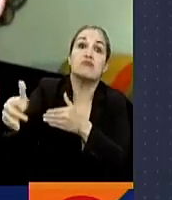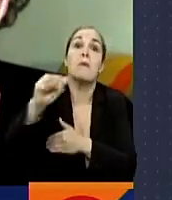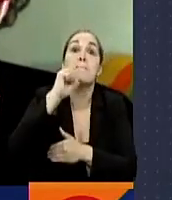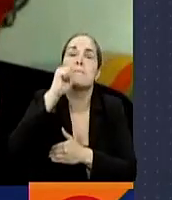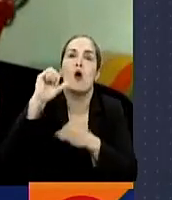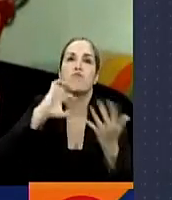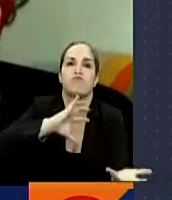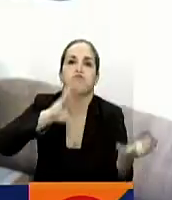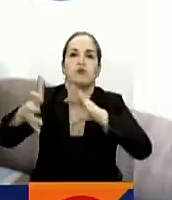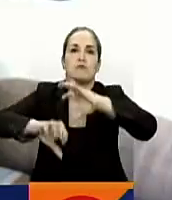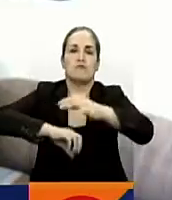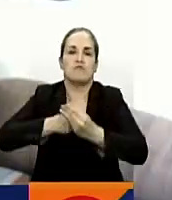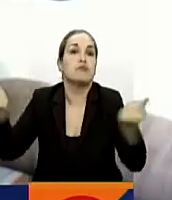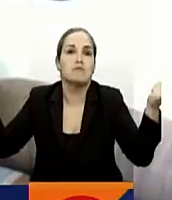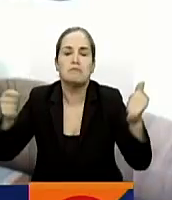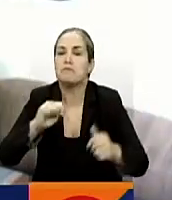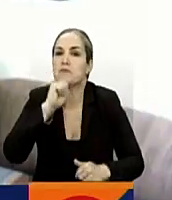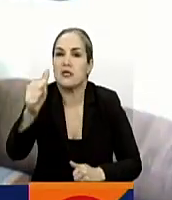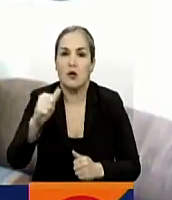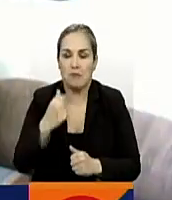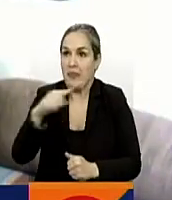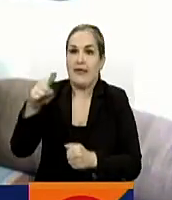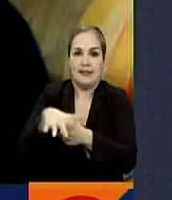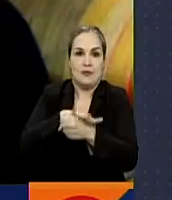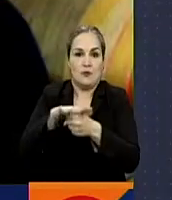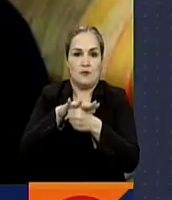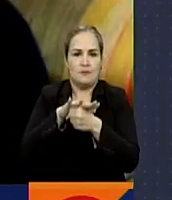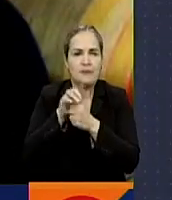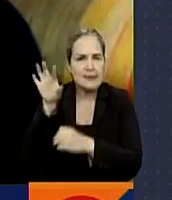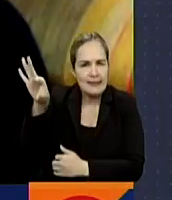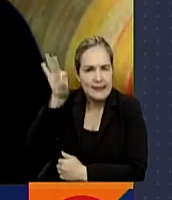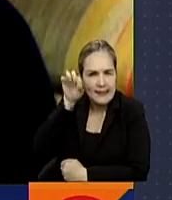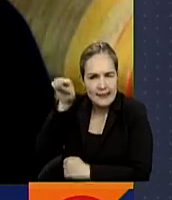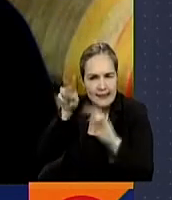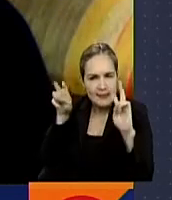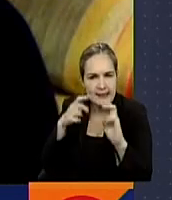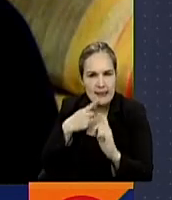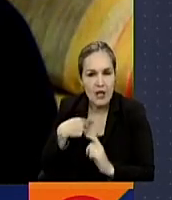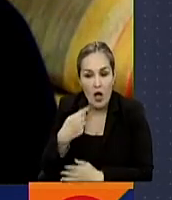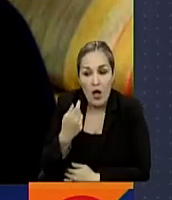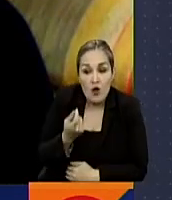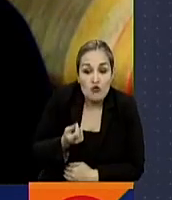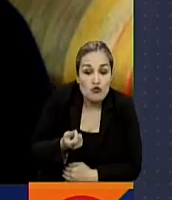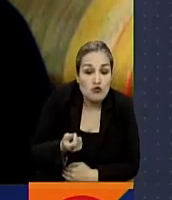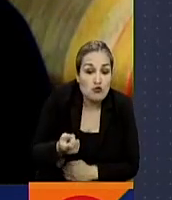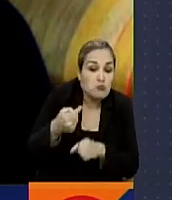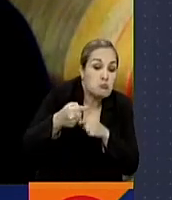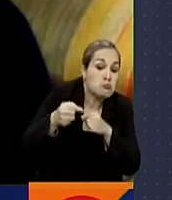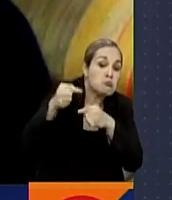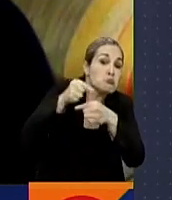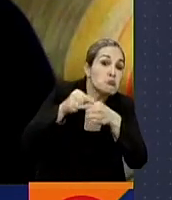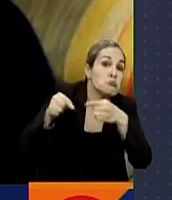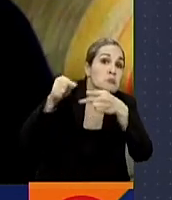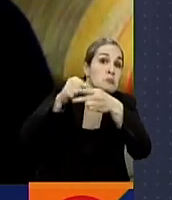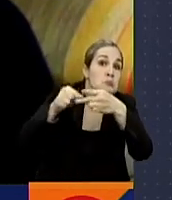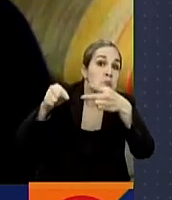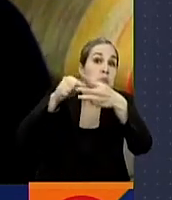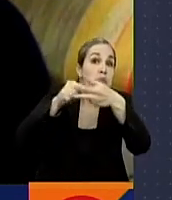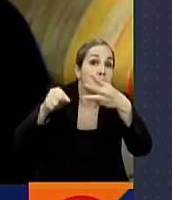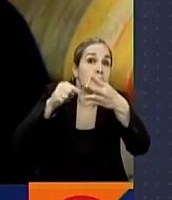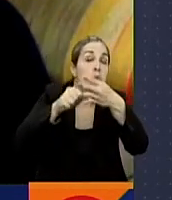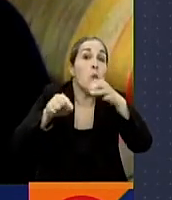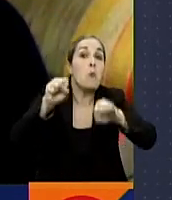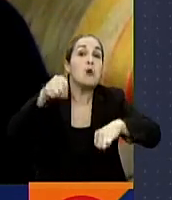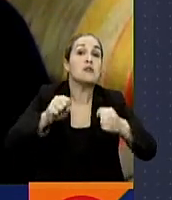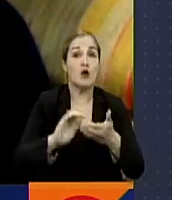catastrófica e inédita teniendo en cuenta eso que usted acaba de mencionar se prevé en los próximos días seman que esa tensión diplomática se pueda